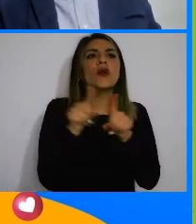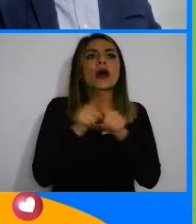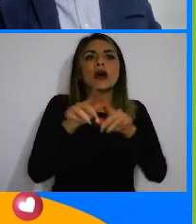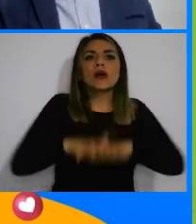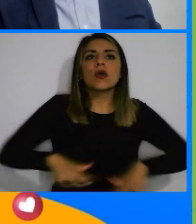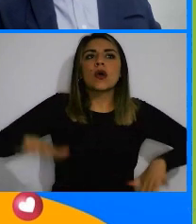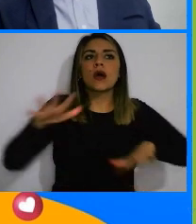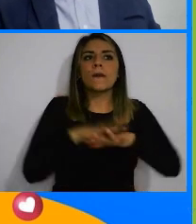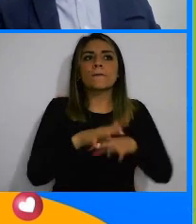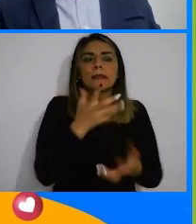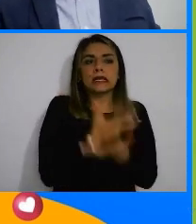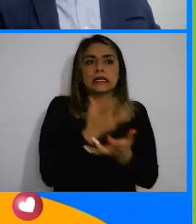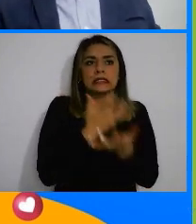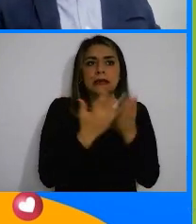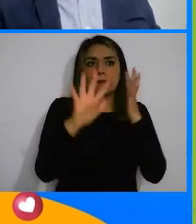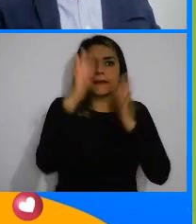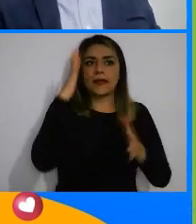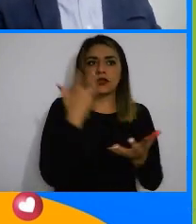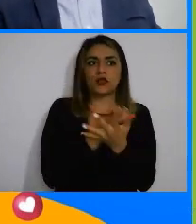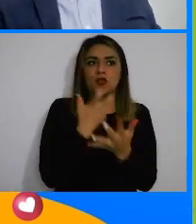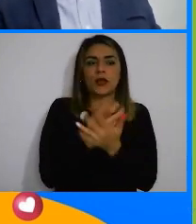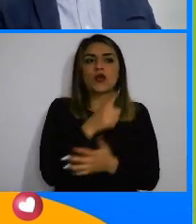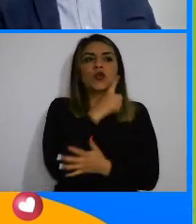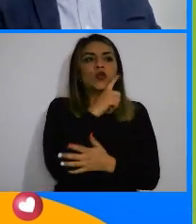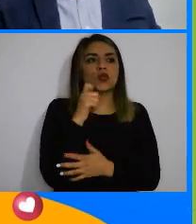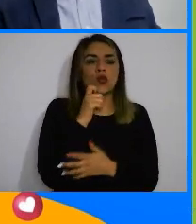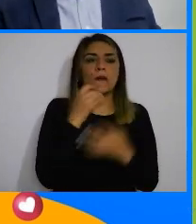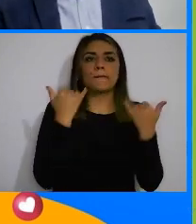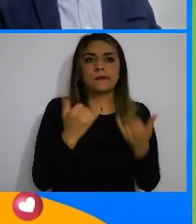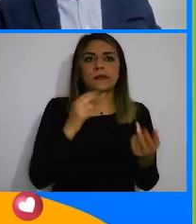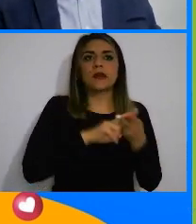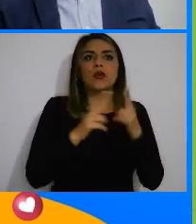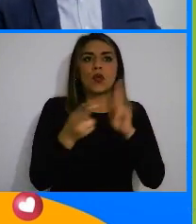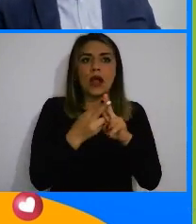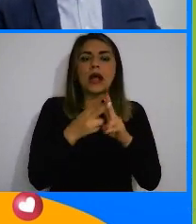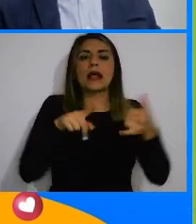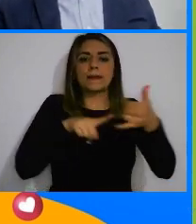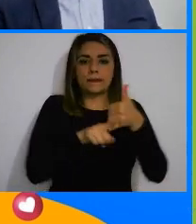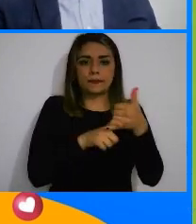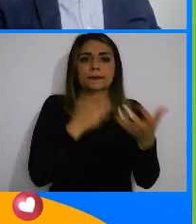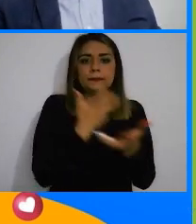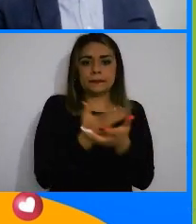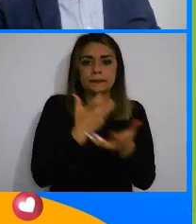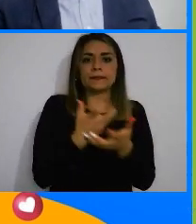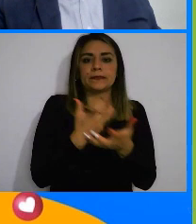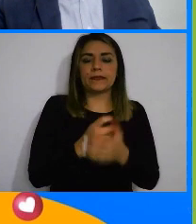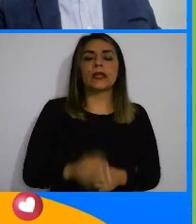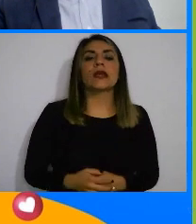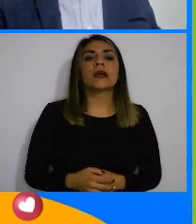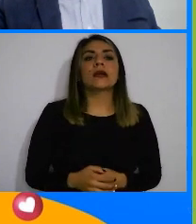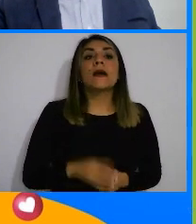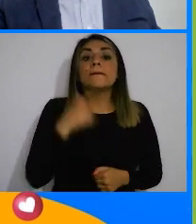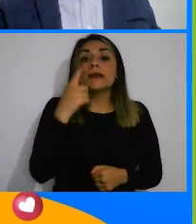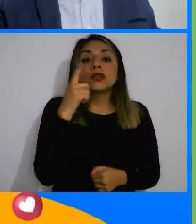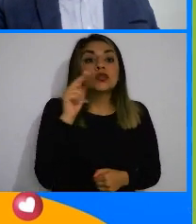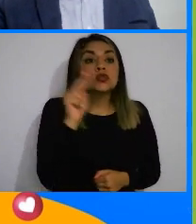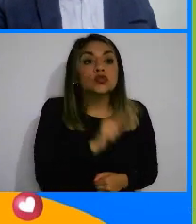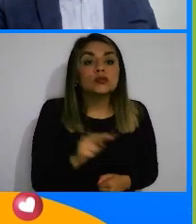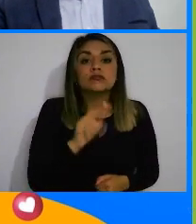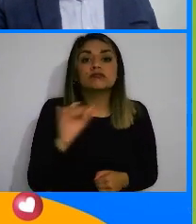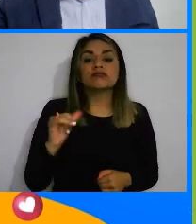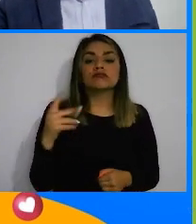un ecosistema de selva húmeda tropical, lo mismo que el Amazonas, selva húmeda tropical. Pero a medida que nosotros, por ejemplo, si vamos a